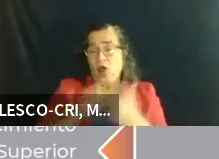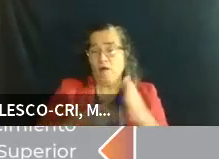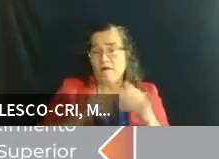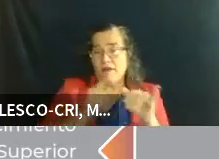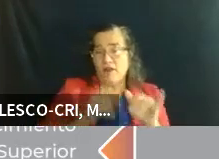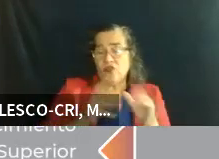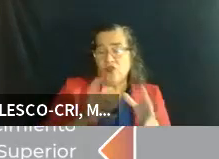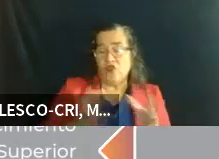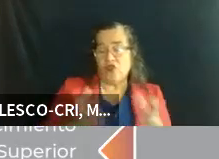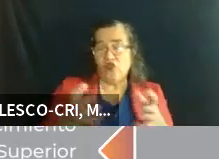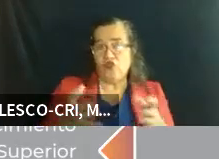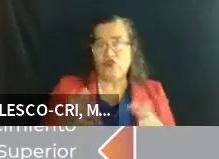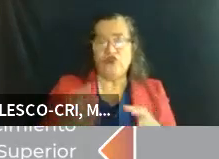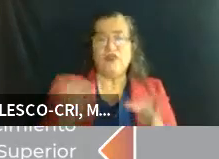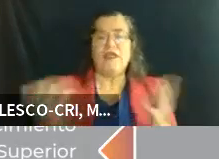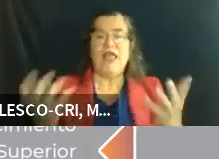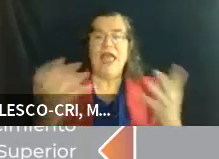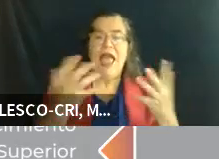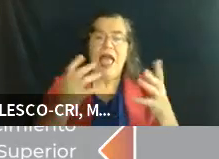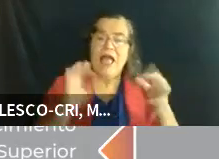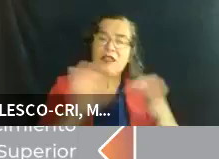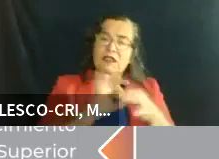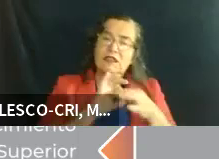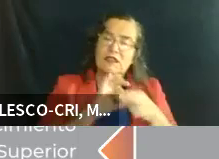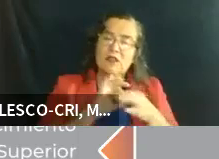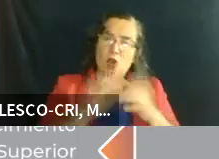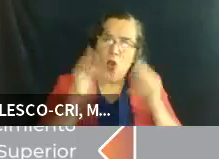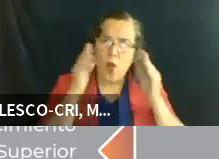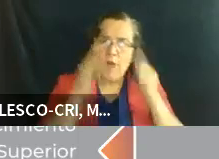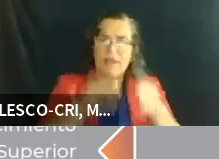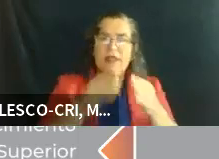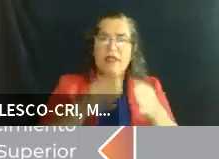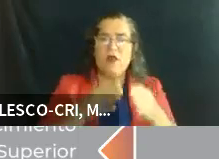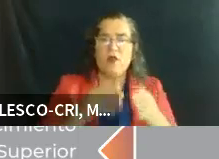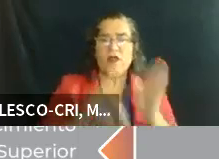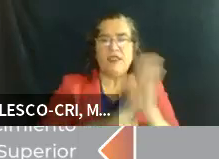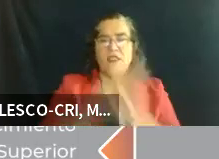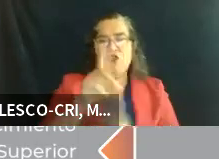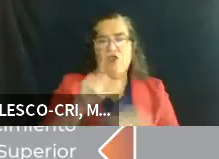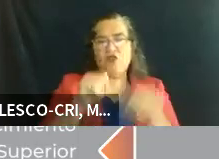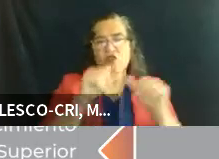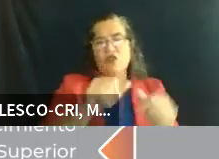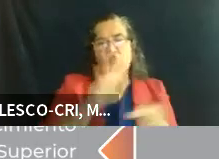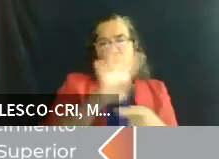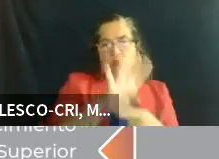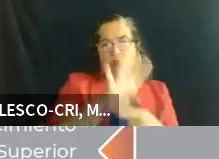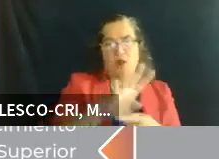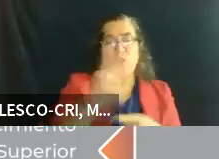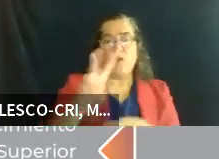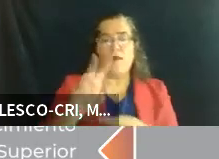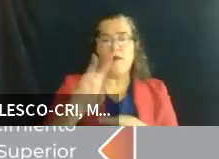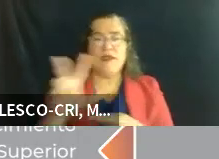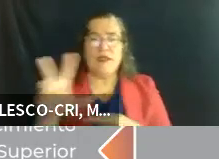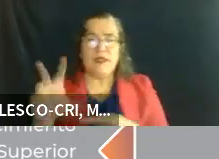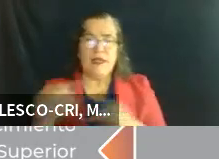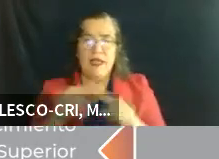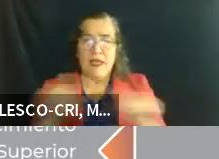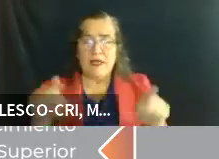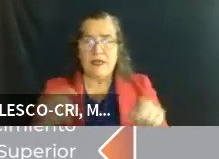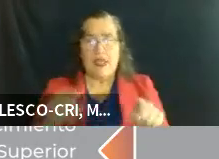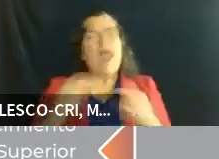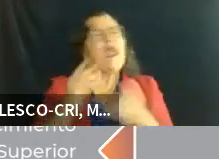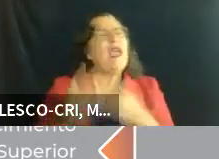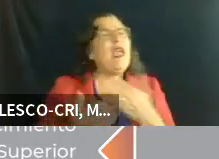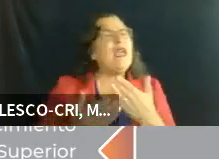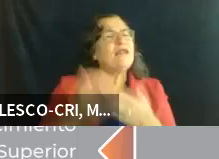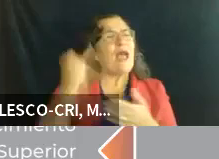se asocia a el Objetivo de Desarrollo Sostenible 4, 2030, y tiene que ver con la idea de propiciar la